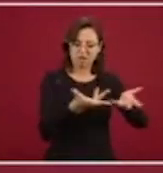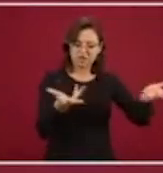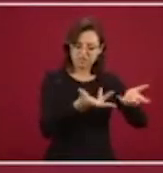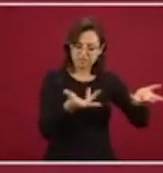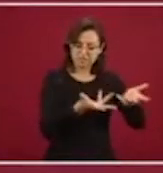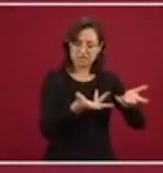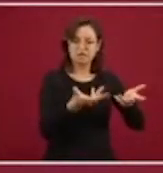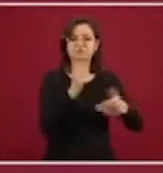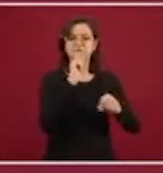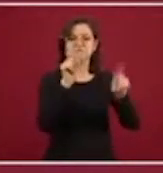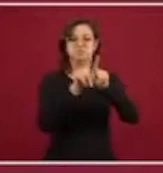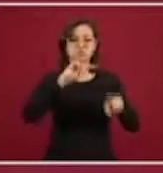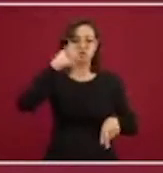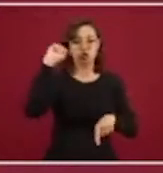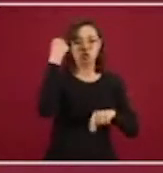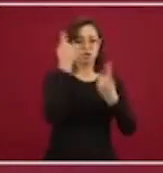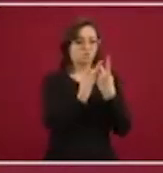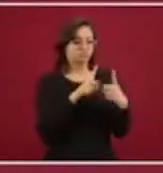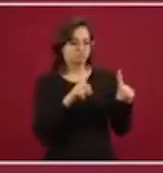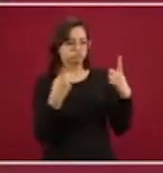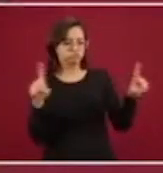tienen más desarrollo tecnológico